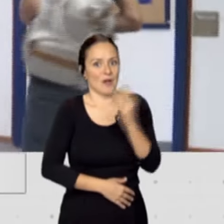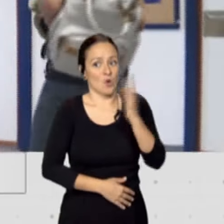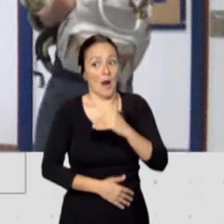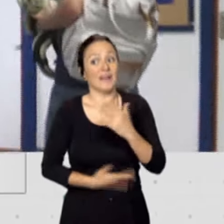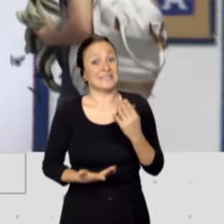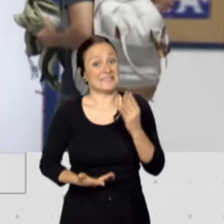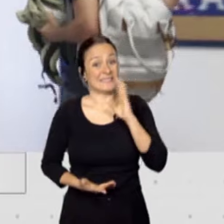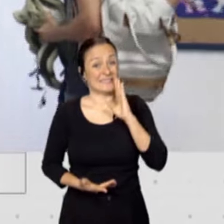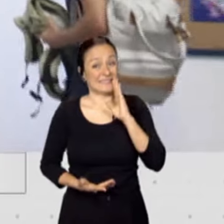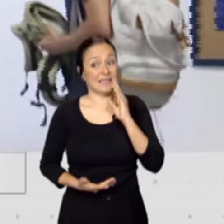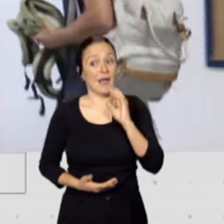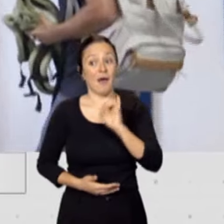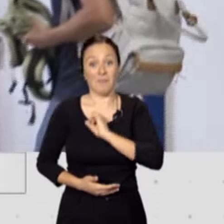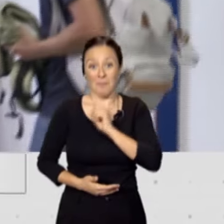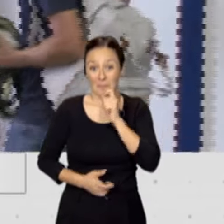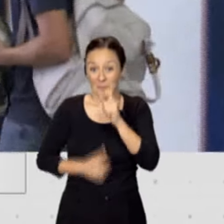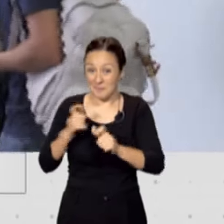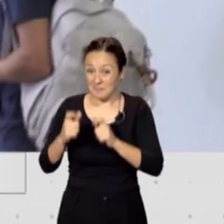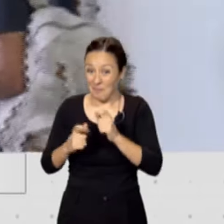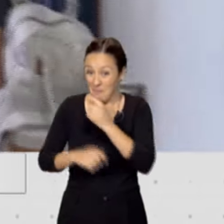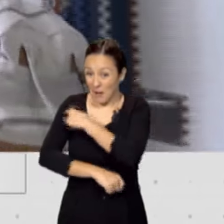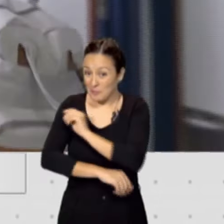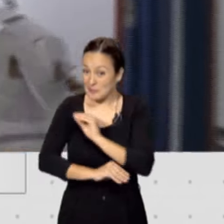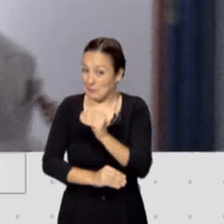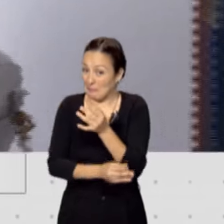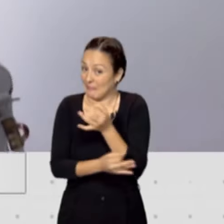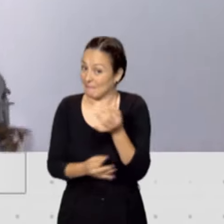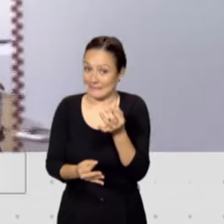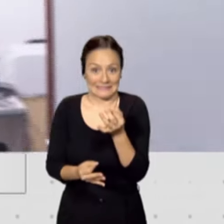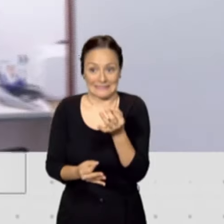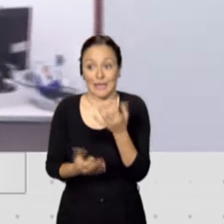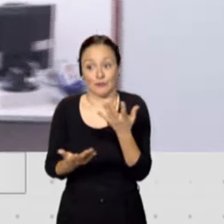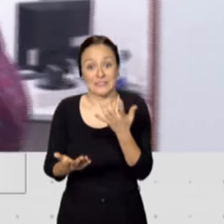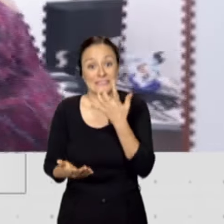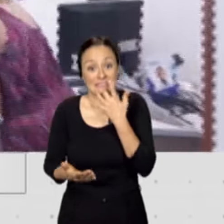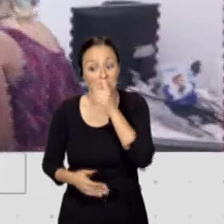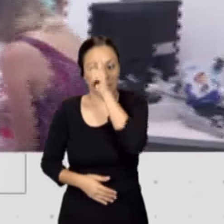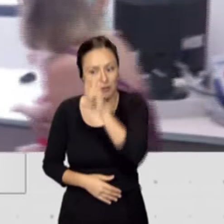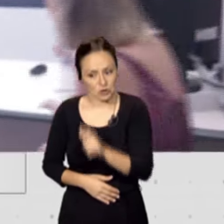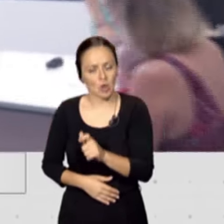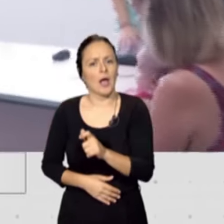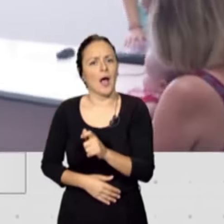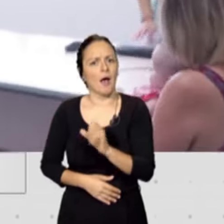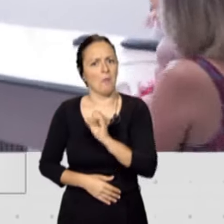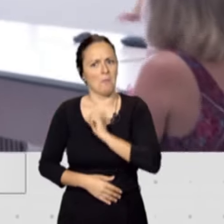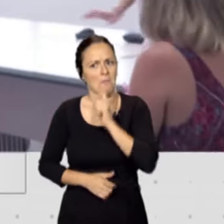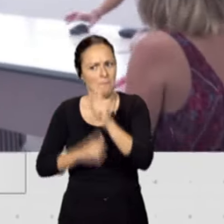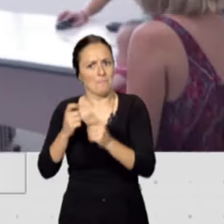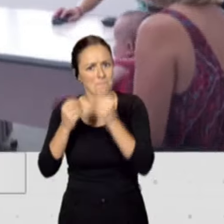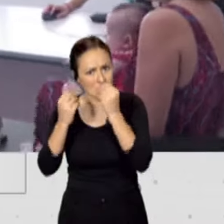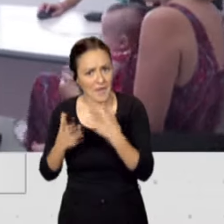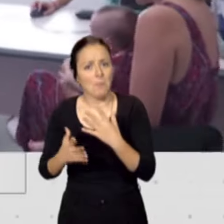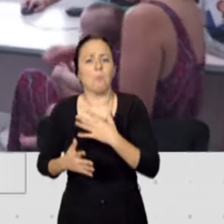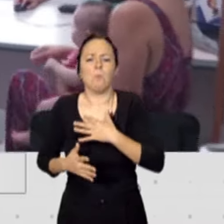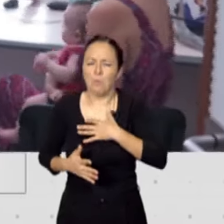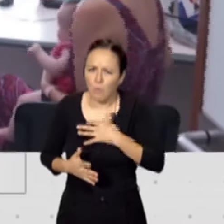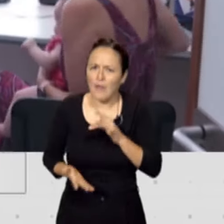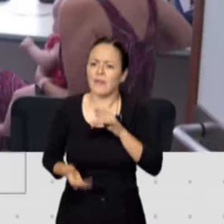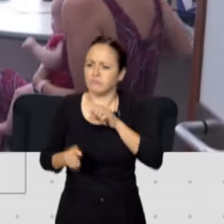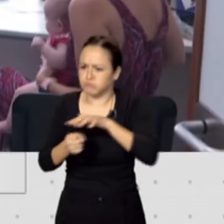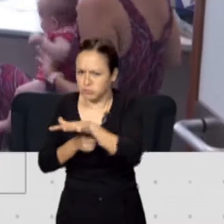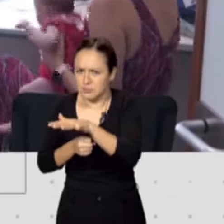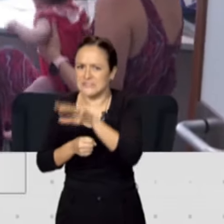tofina no son lo perfectas que deberían serlo por tanto una persona que esté bien vacunada la tofina puede tener tofer más levemente Pero puede